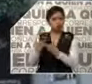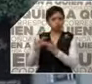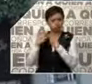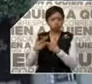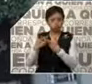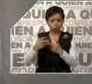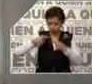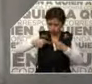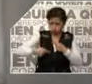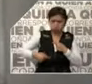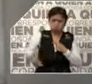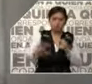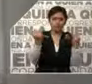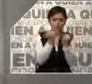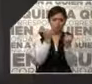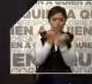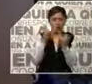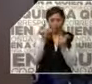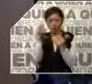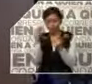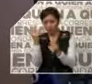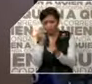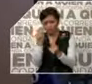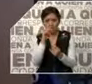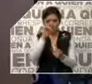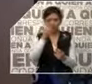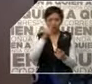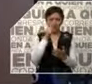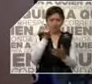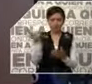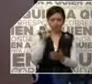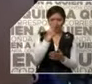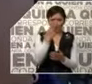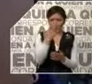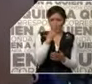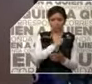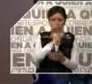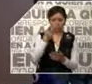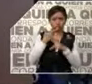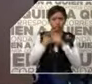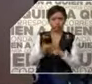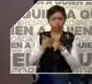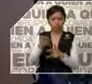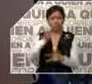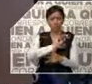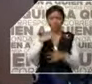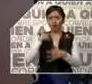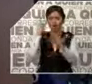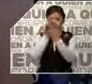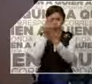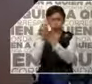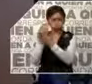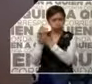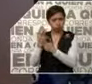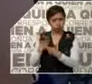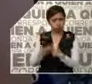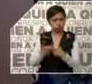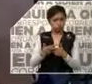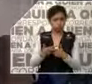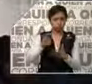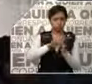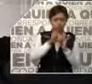gastos corrientes como para los extras. Alcanzaba muy bien. Alcanza para muy bien y hacer reparaciones y